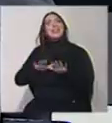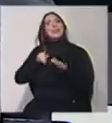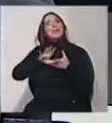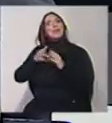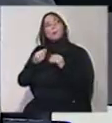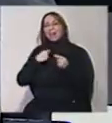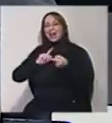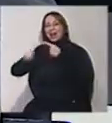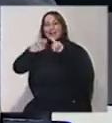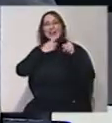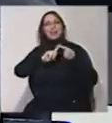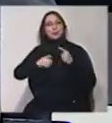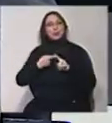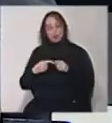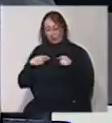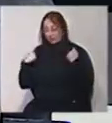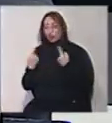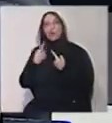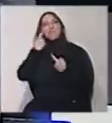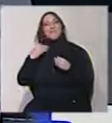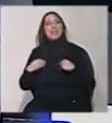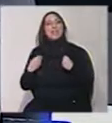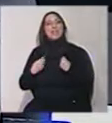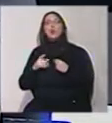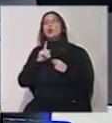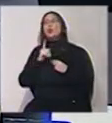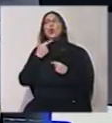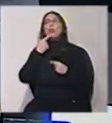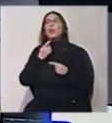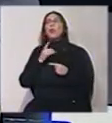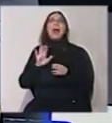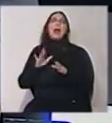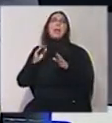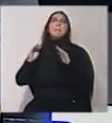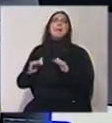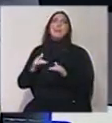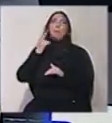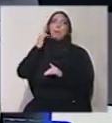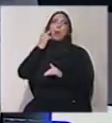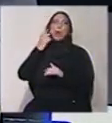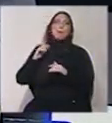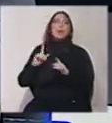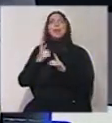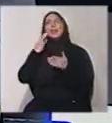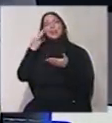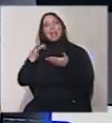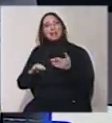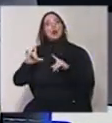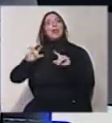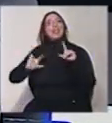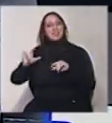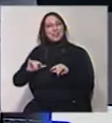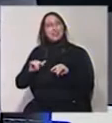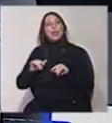relacionando, a la forma en que nosotros estamos viviendo. Uh-huh. Y yo no estoy minimizando en lo absoluto los datos, las estadísticas que hay